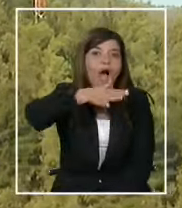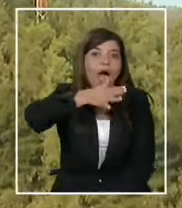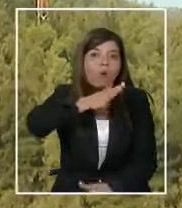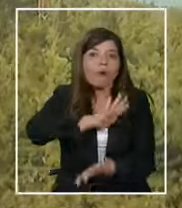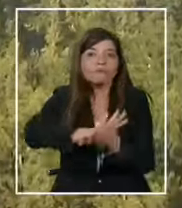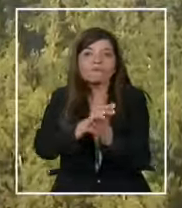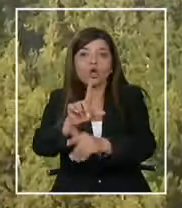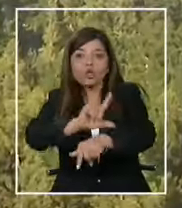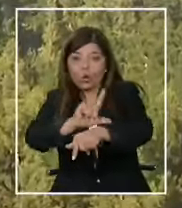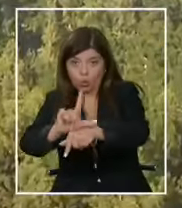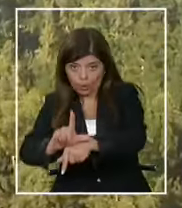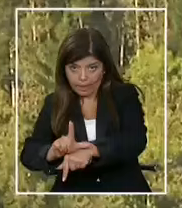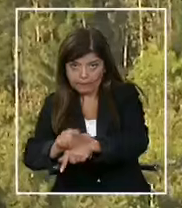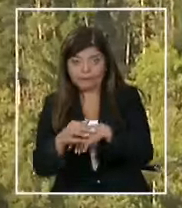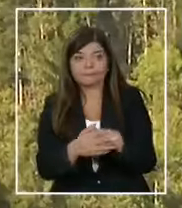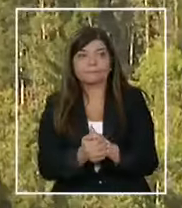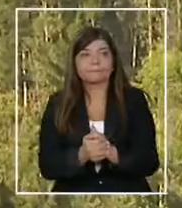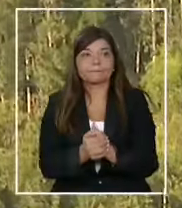sectores.